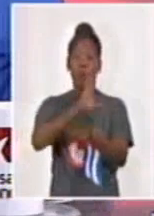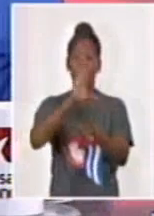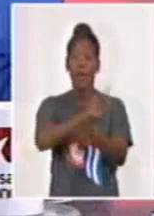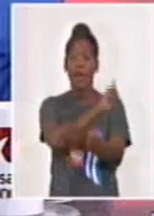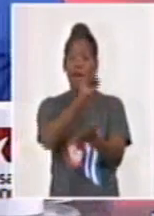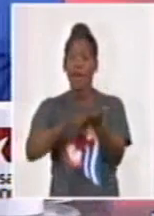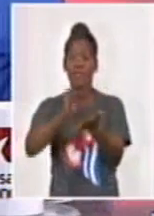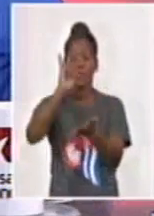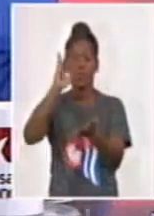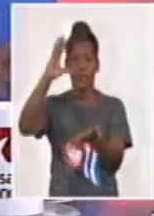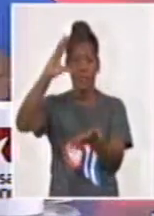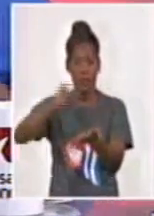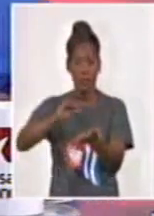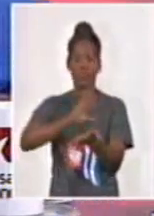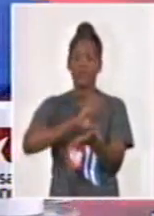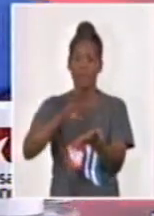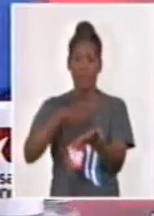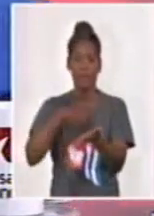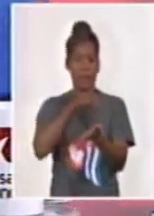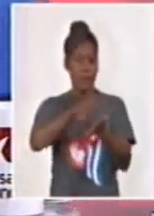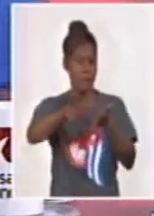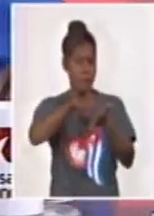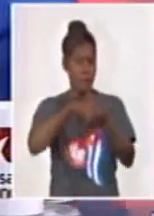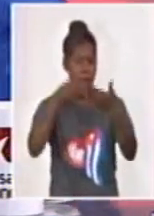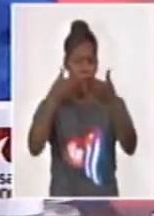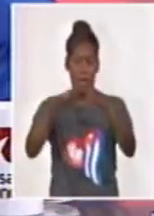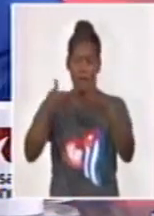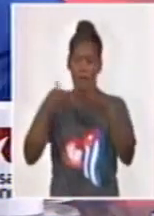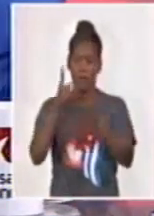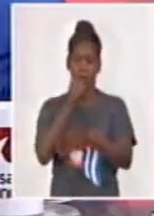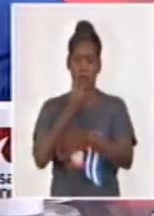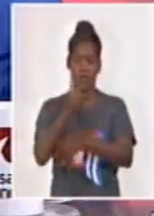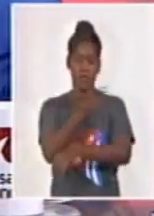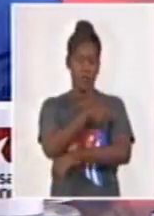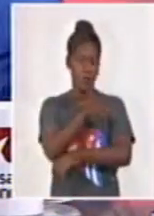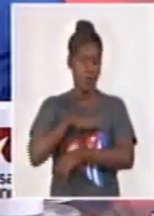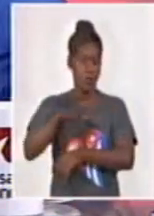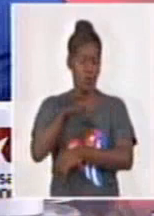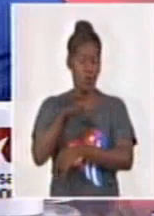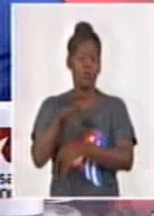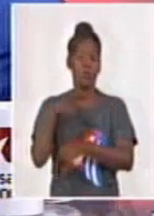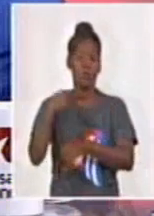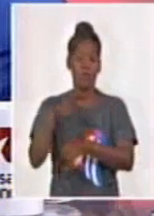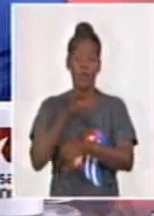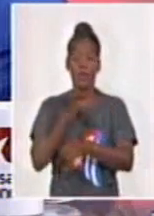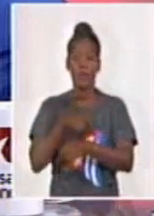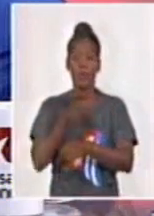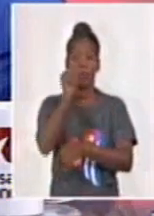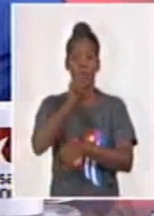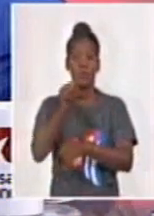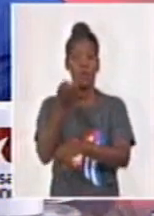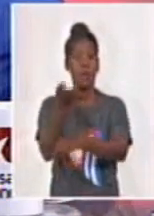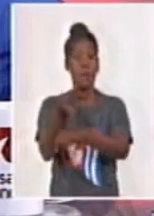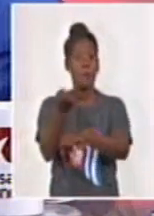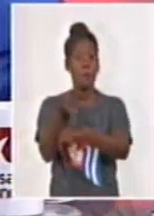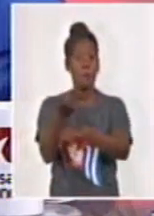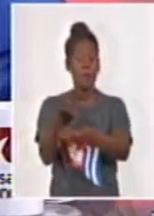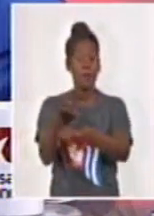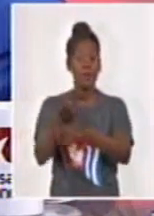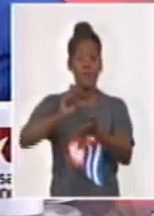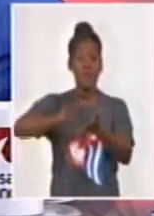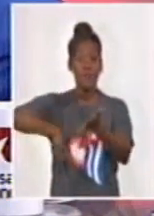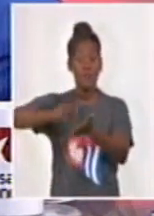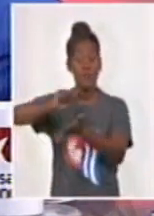es organizado la atención a la población por citas para la firma y recogida de los documentos para también evitar